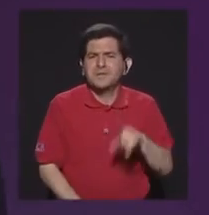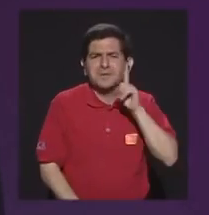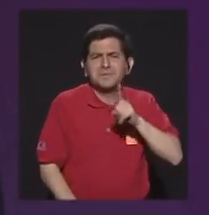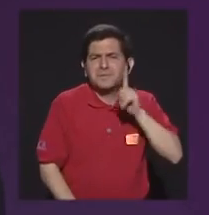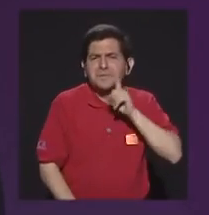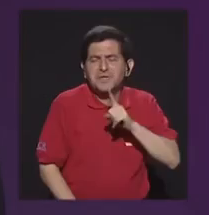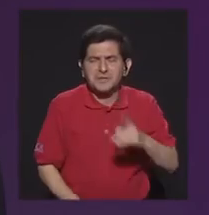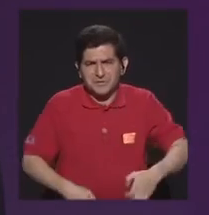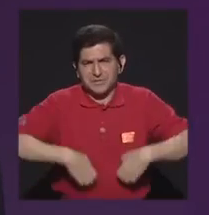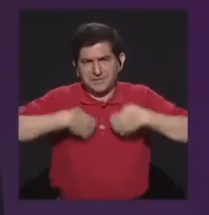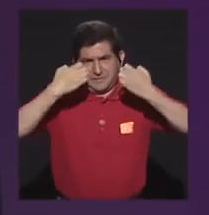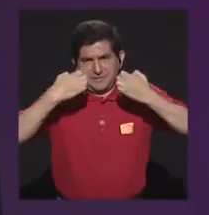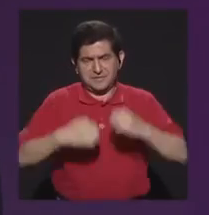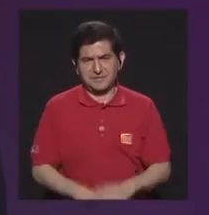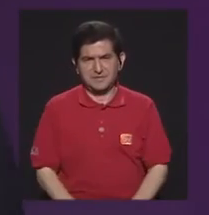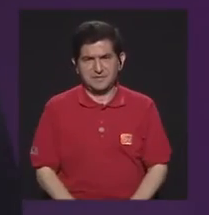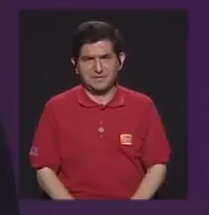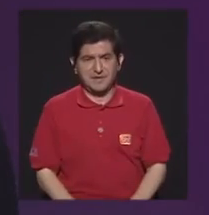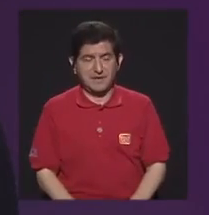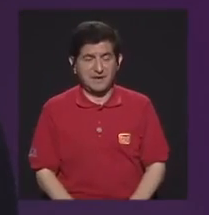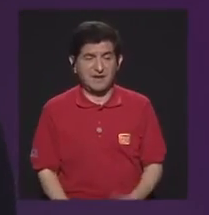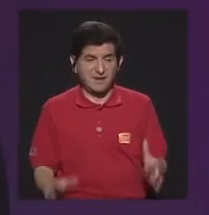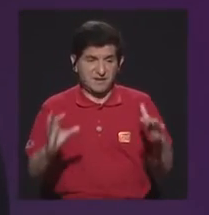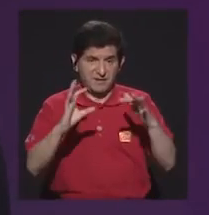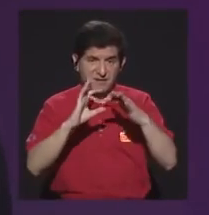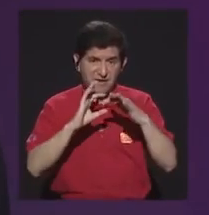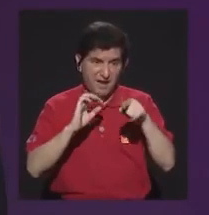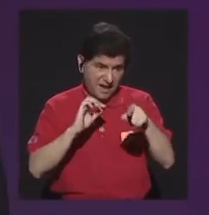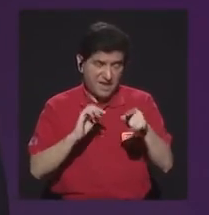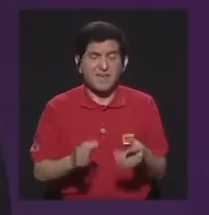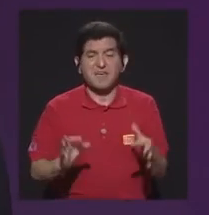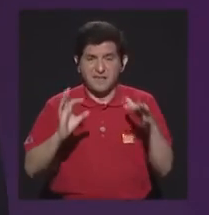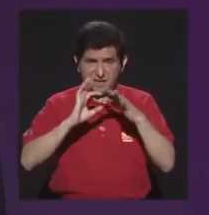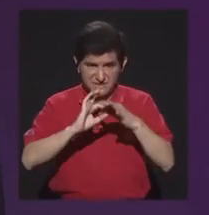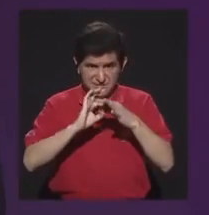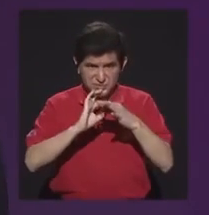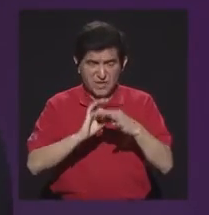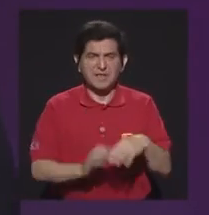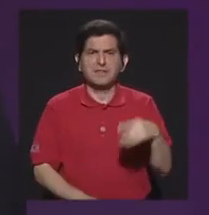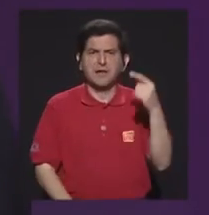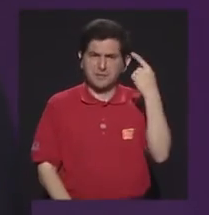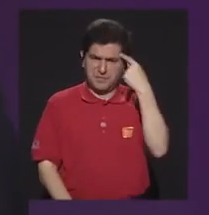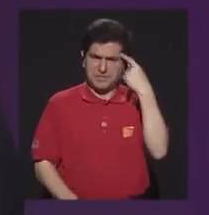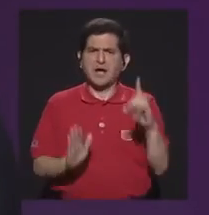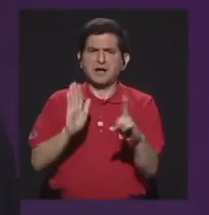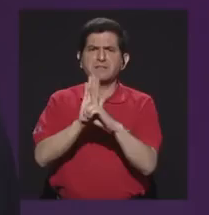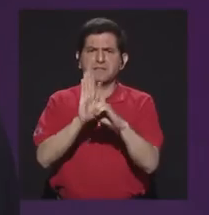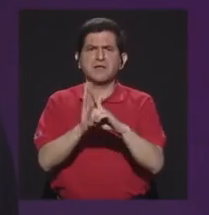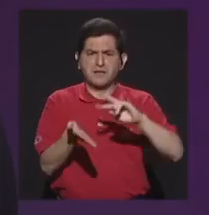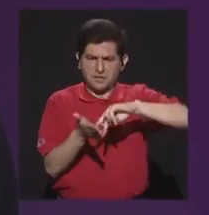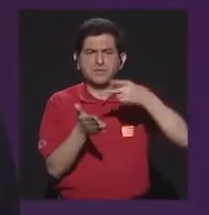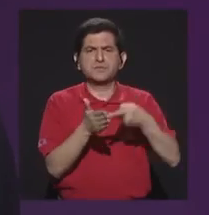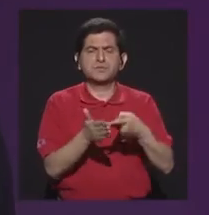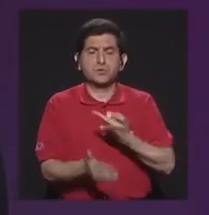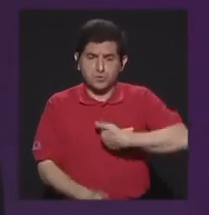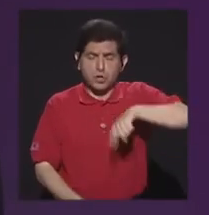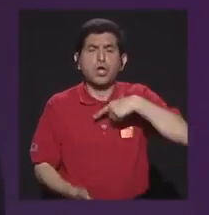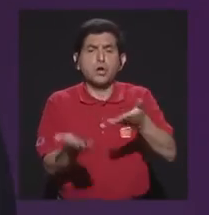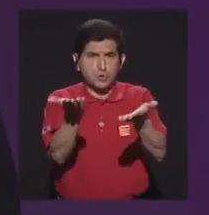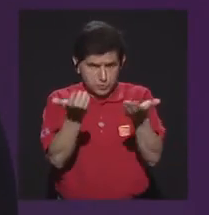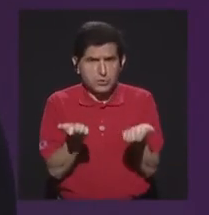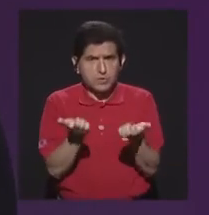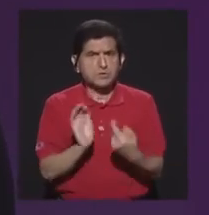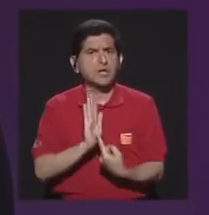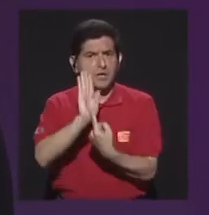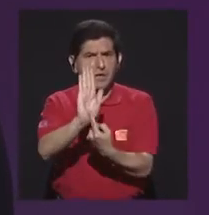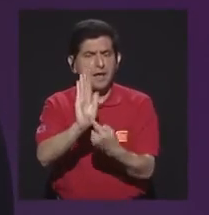que ver con derechos. Y yo creo que una de las cosas que a nosotros nos importa rescatar es que